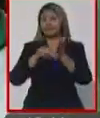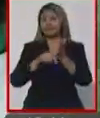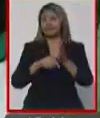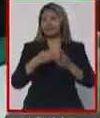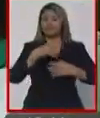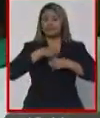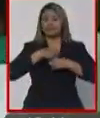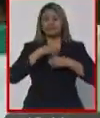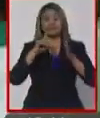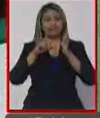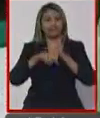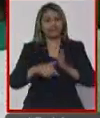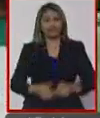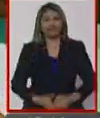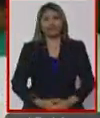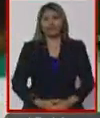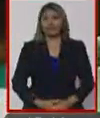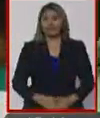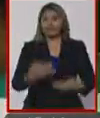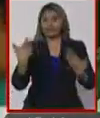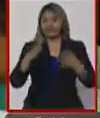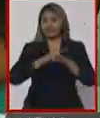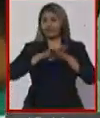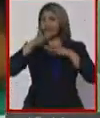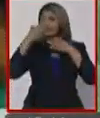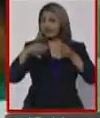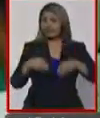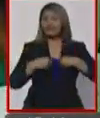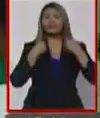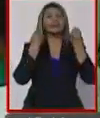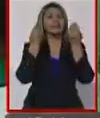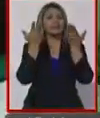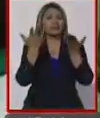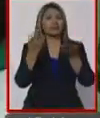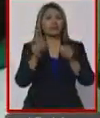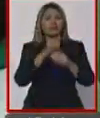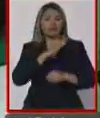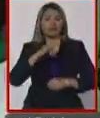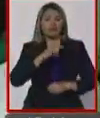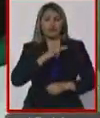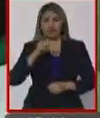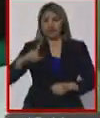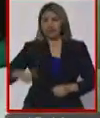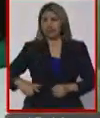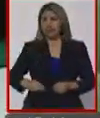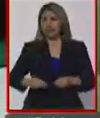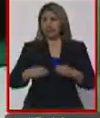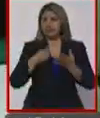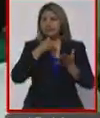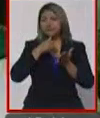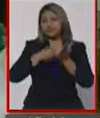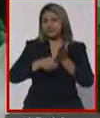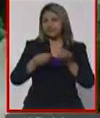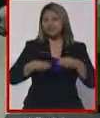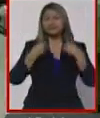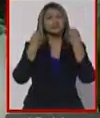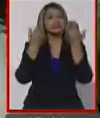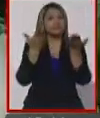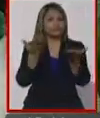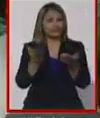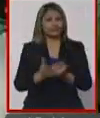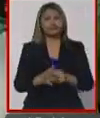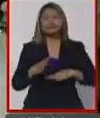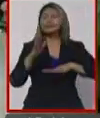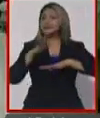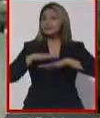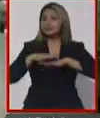iniciarán movilizaciones. Estamos concluyendo con la entrega en el Consejo de esta carta. Entonces, volvemos a